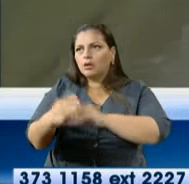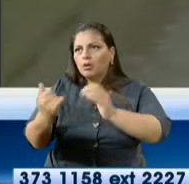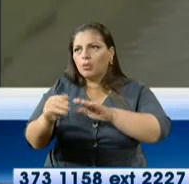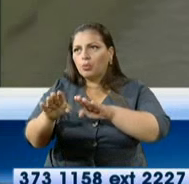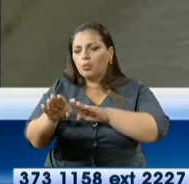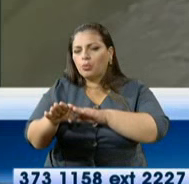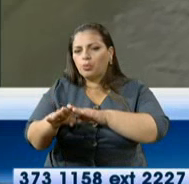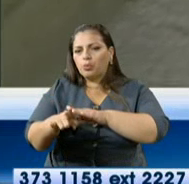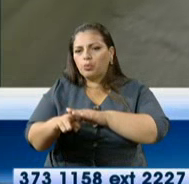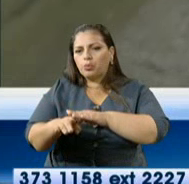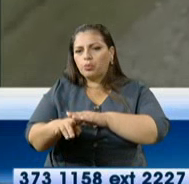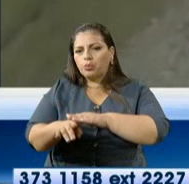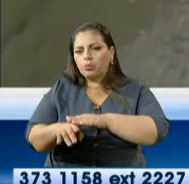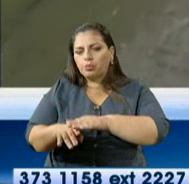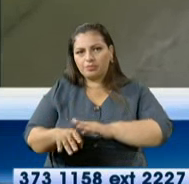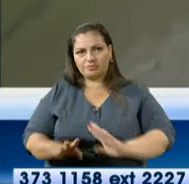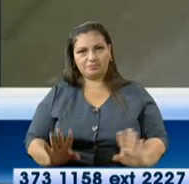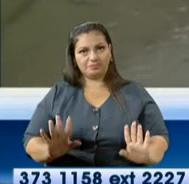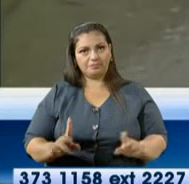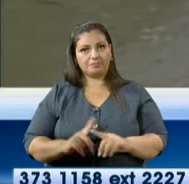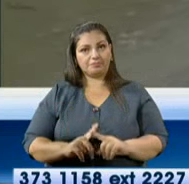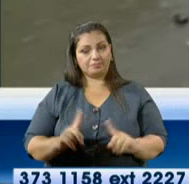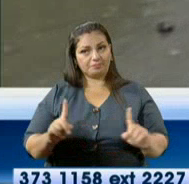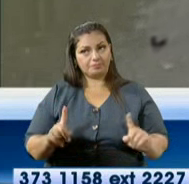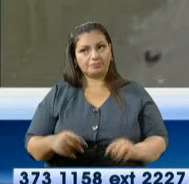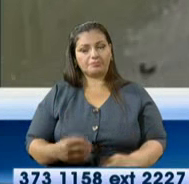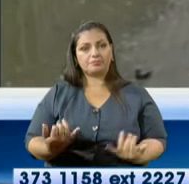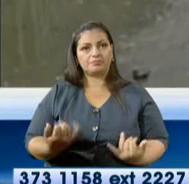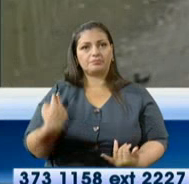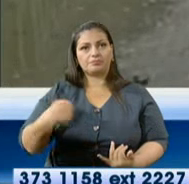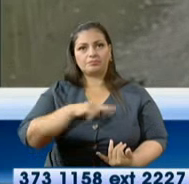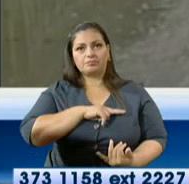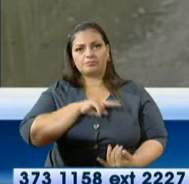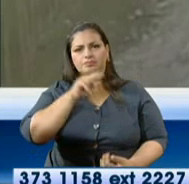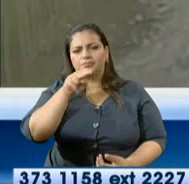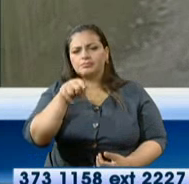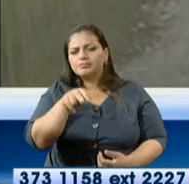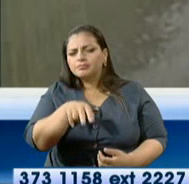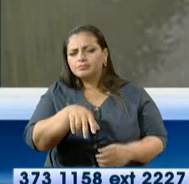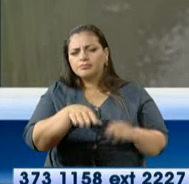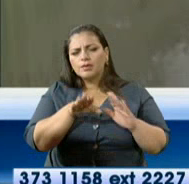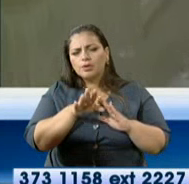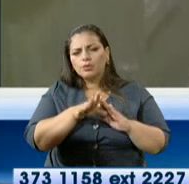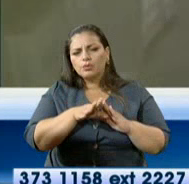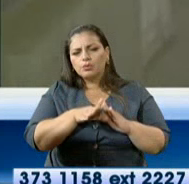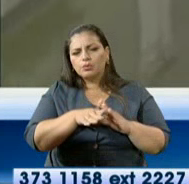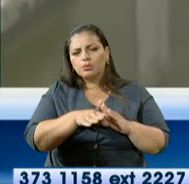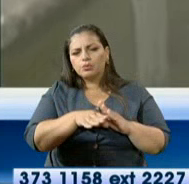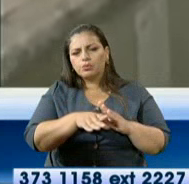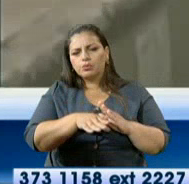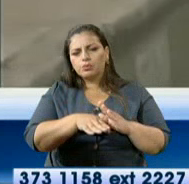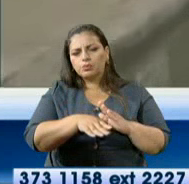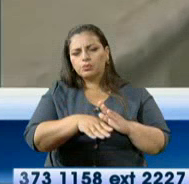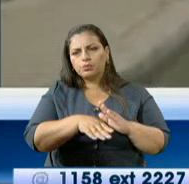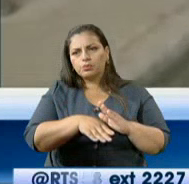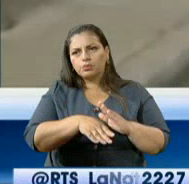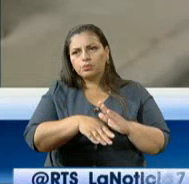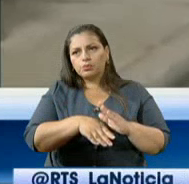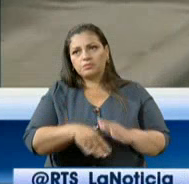Sin embargo, nosotros podemos encontrar que ya el agua está fluyendo un poco más, el agua servida, y ojalá que